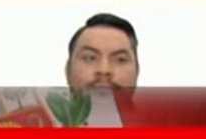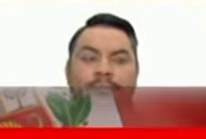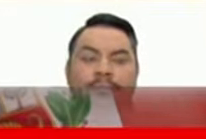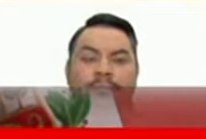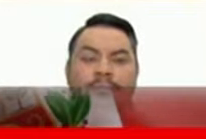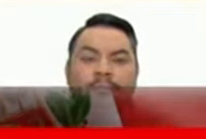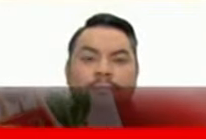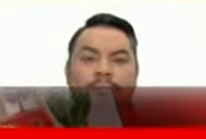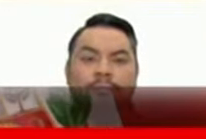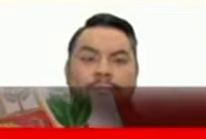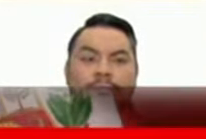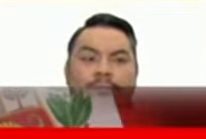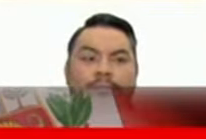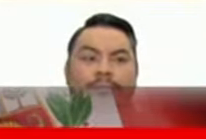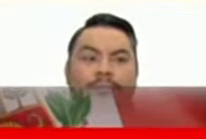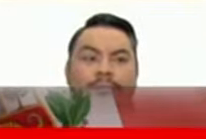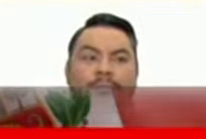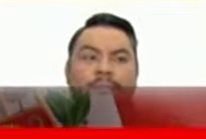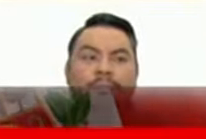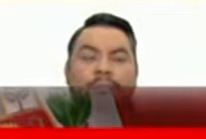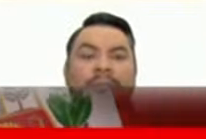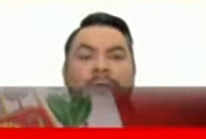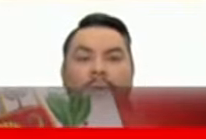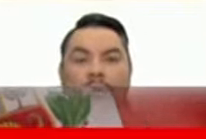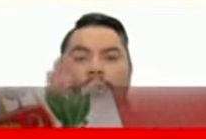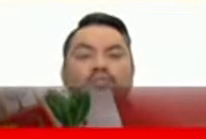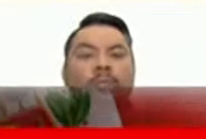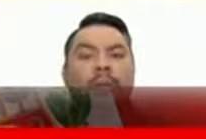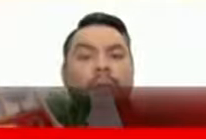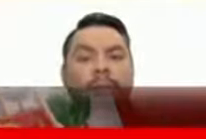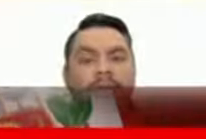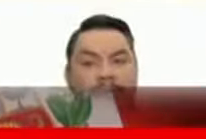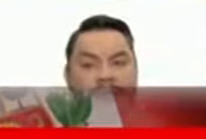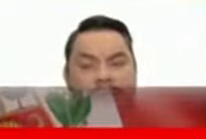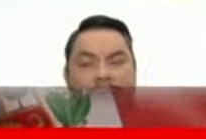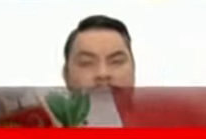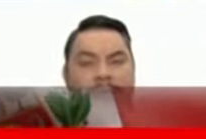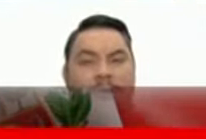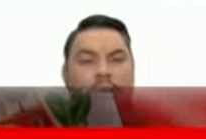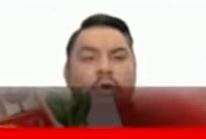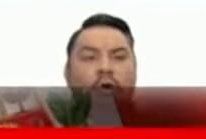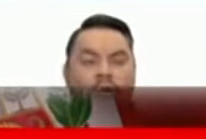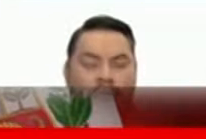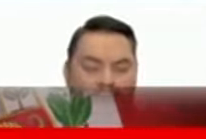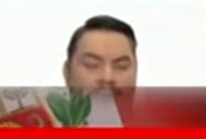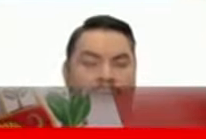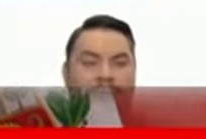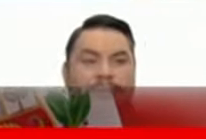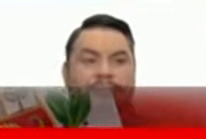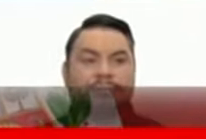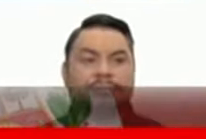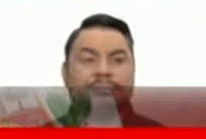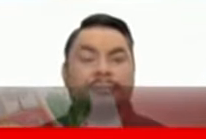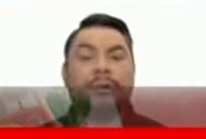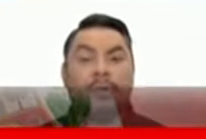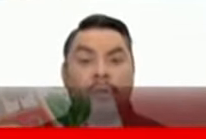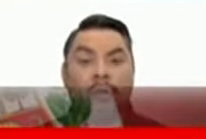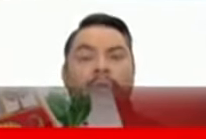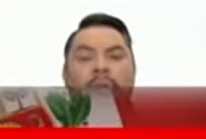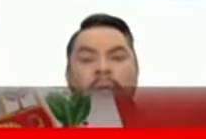Ceremonia de juramentación de nuevos ministros de Estado que se desarrolla en Palacio de Gobierno hoy